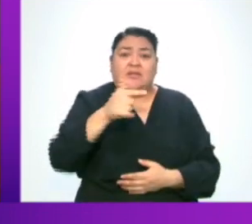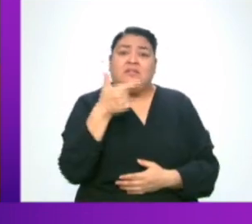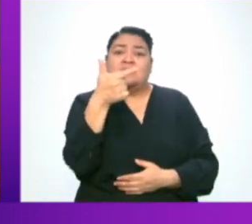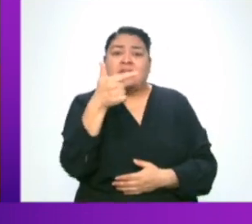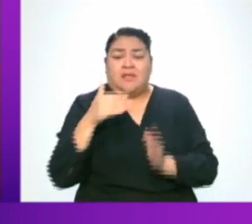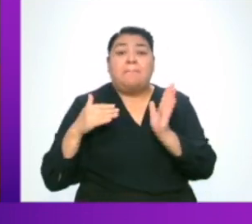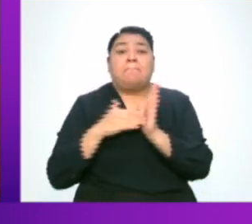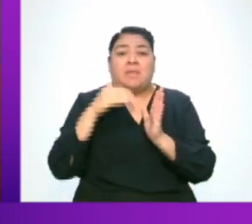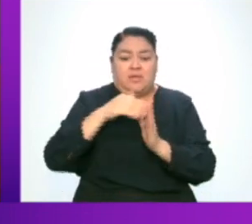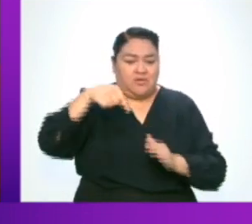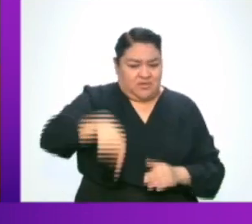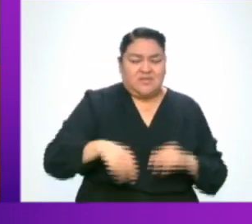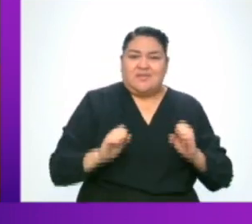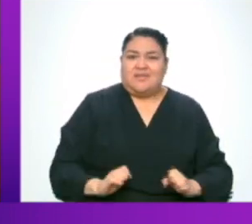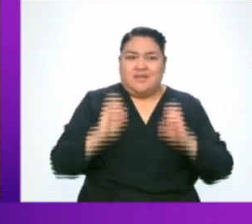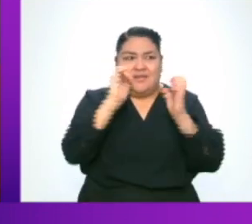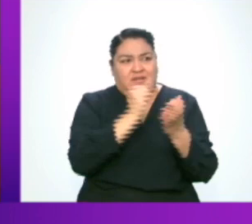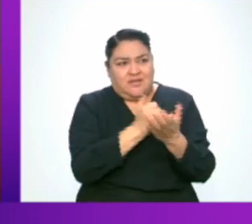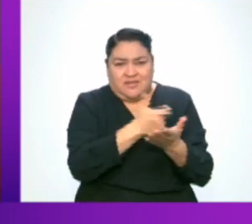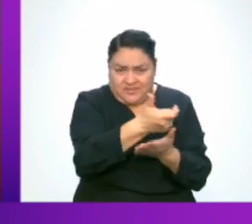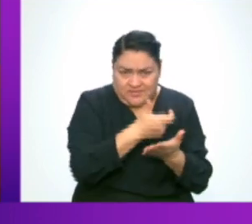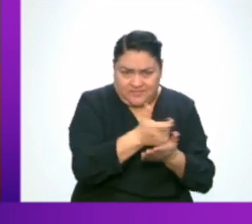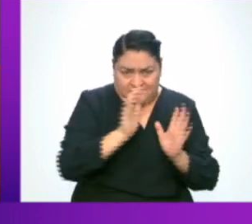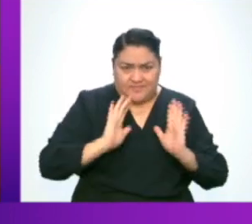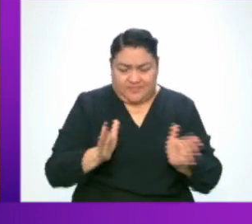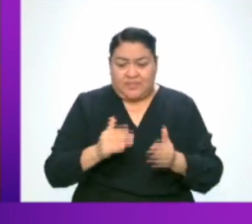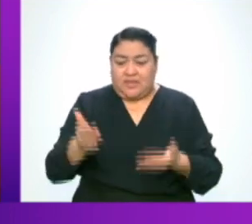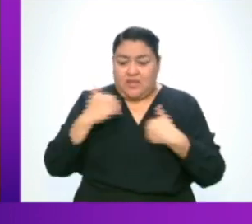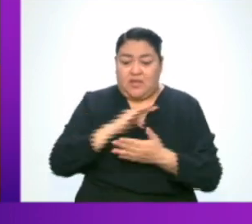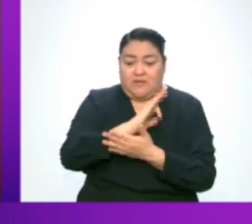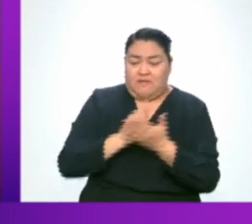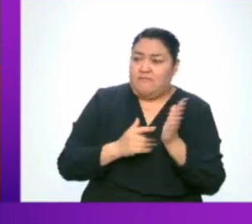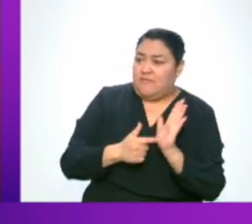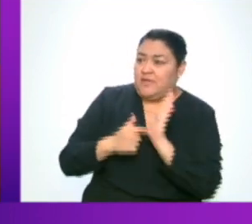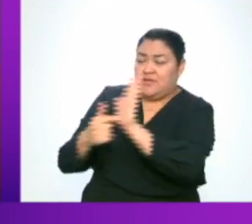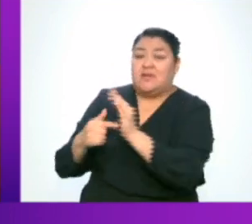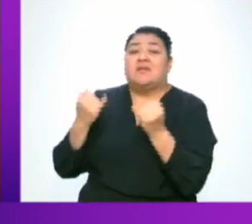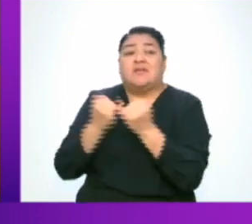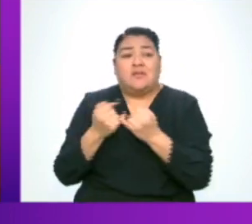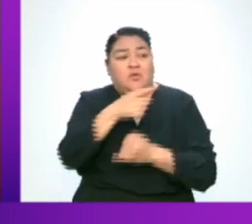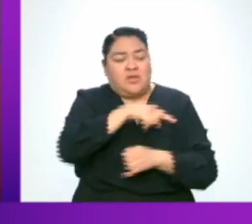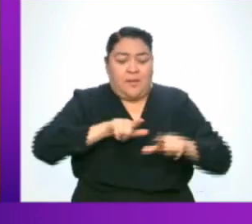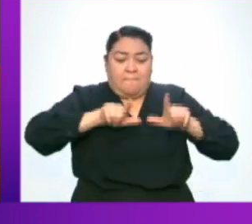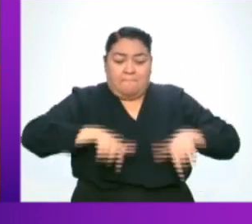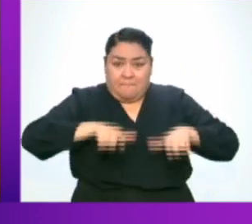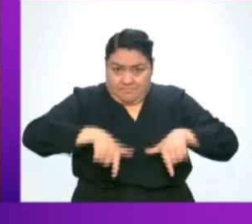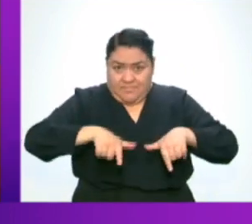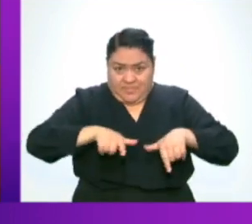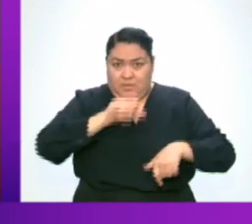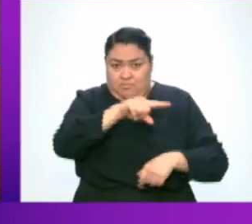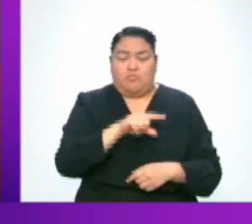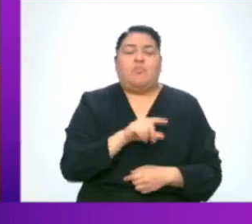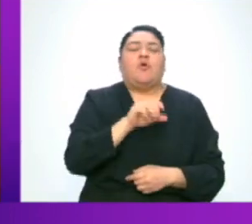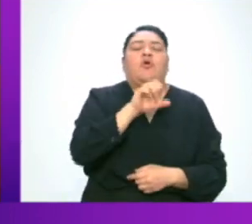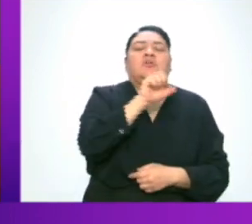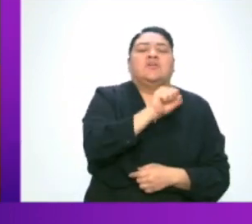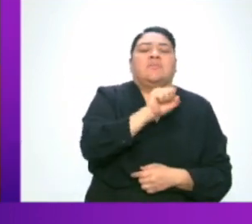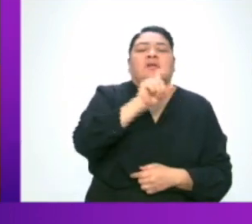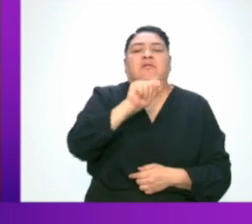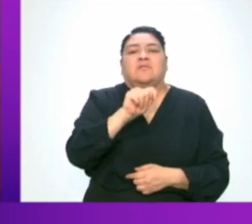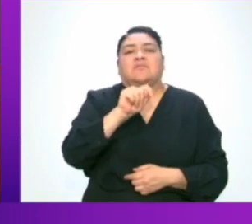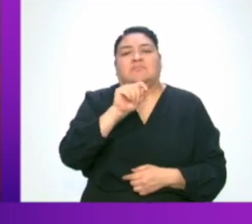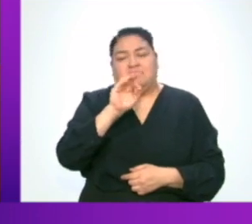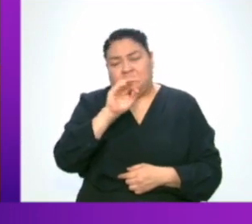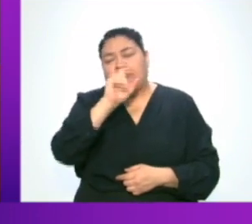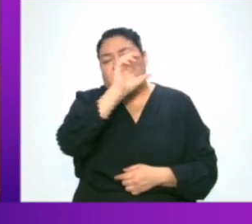pesos de este edificio y también le mostré la preocupación sobre la plataforma Nacional de transparencia eh